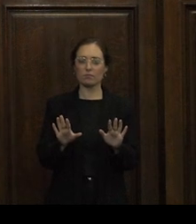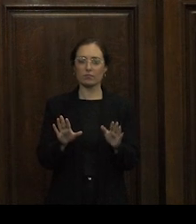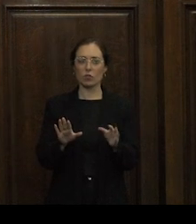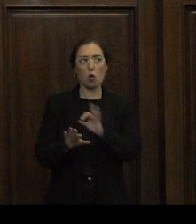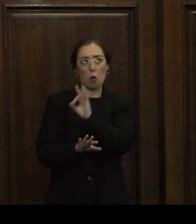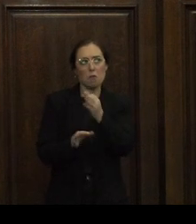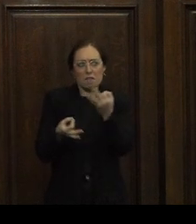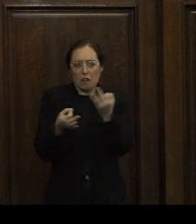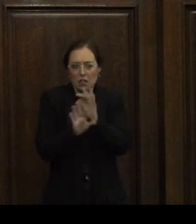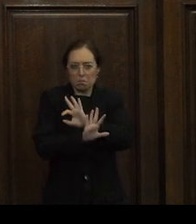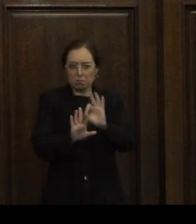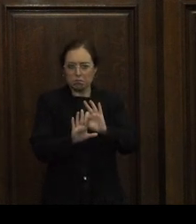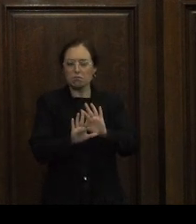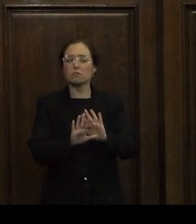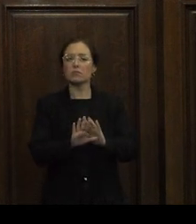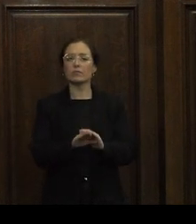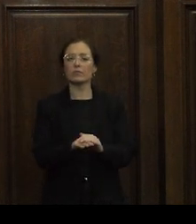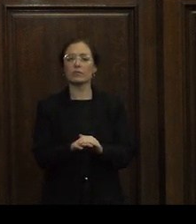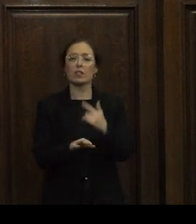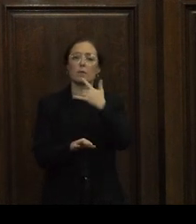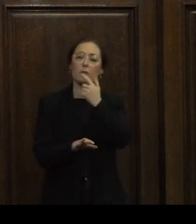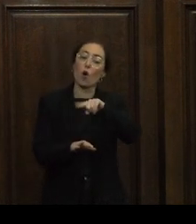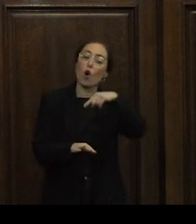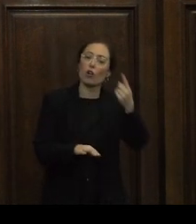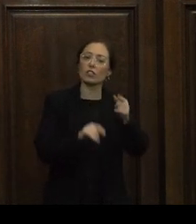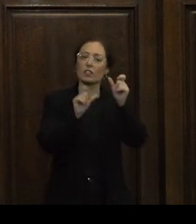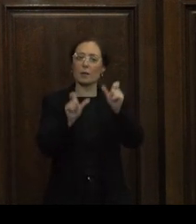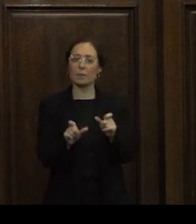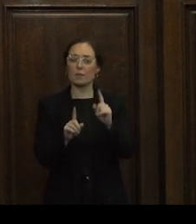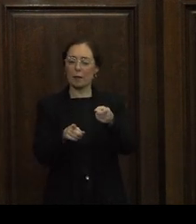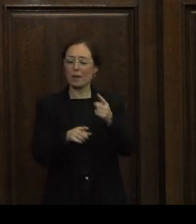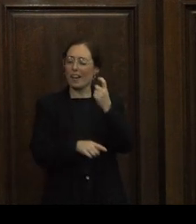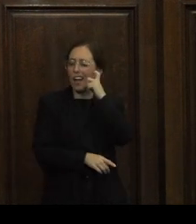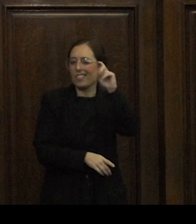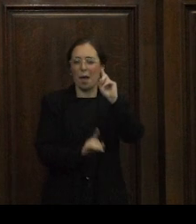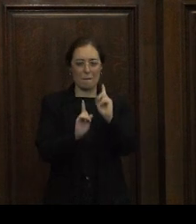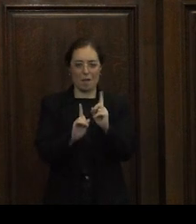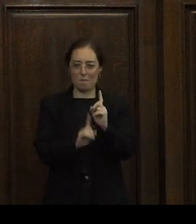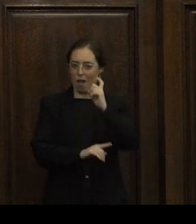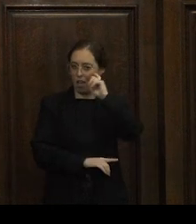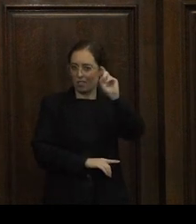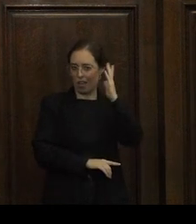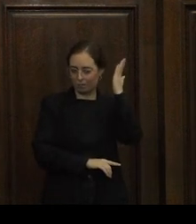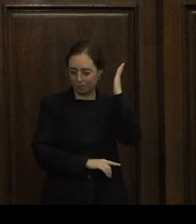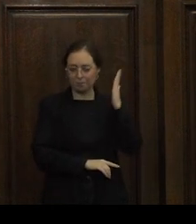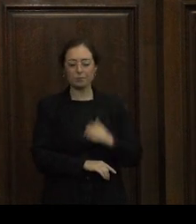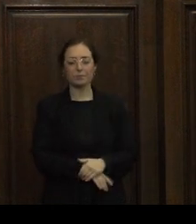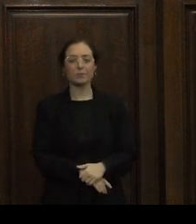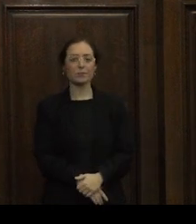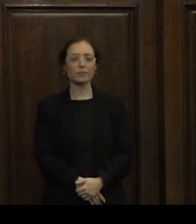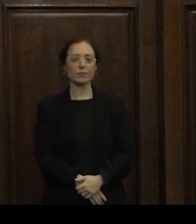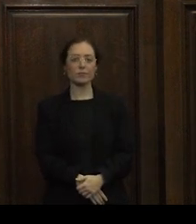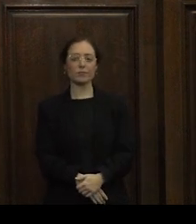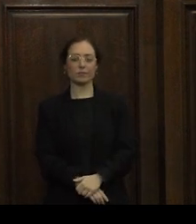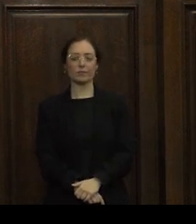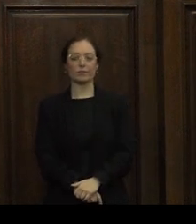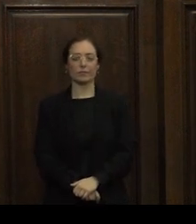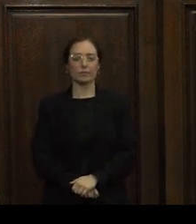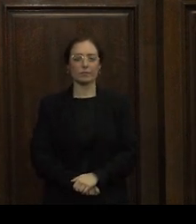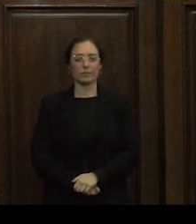Podría ser verdad o es verdad, ¿no? Aquí hay otros memes que también creo que captan la misma idea, ¿no?